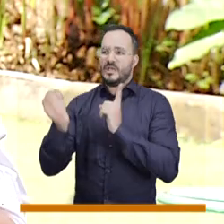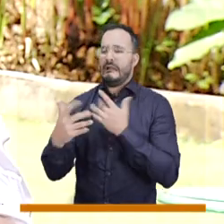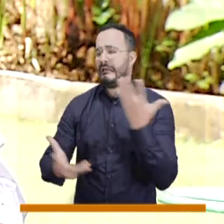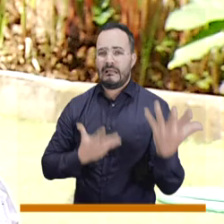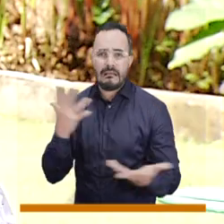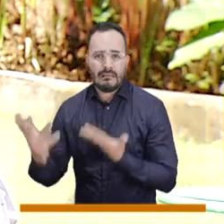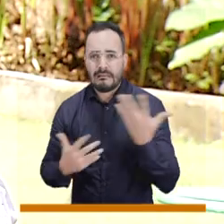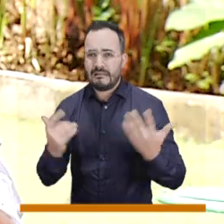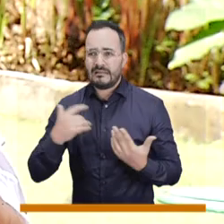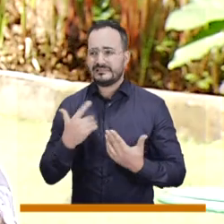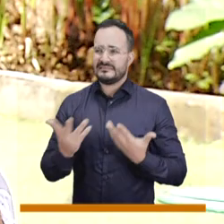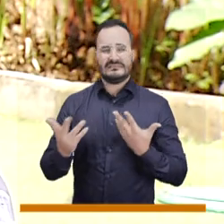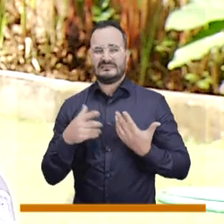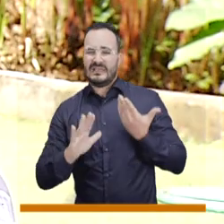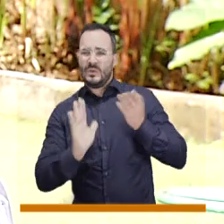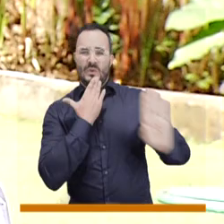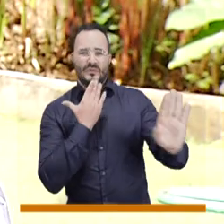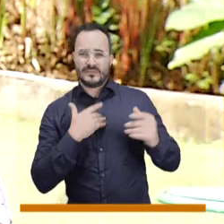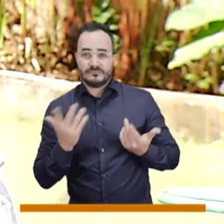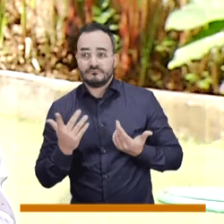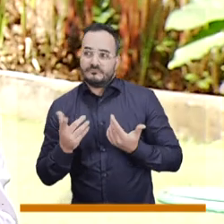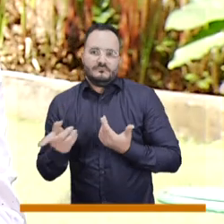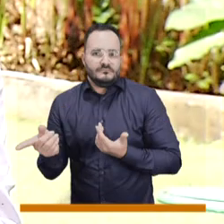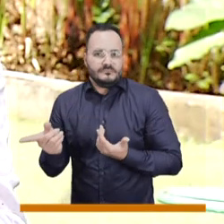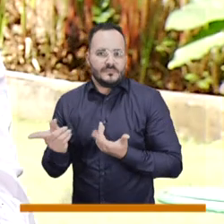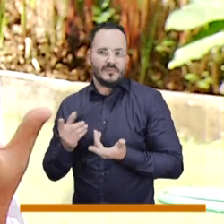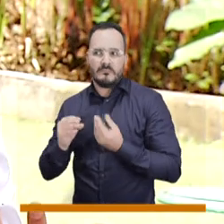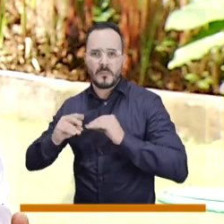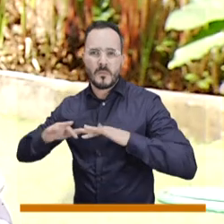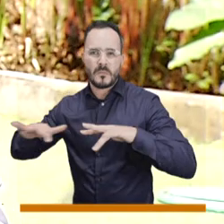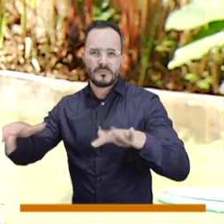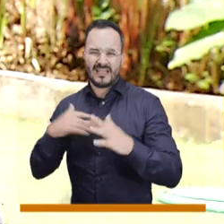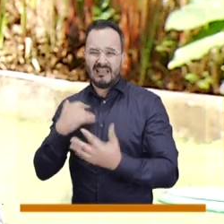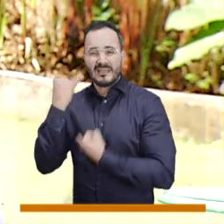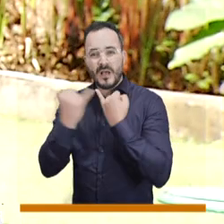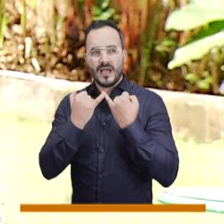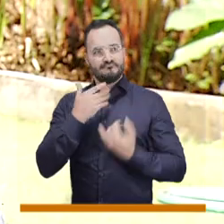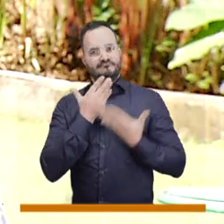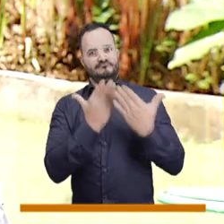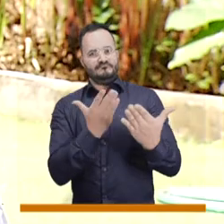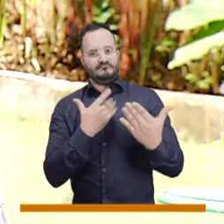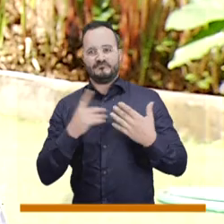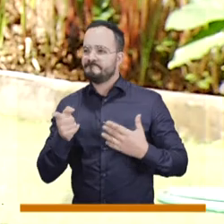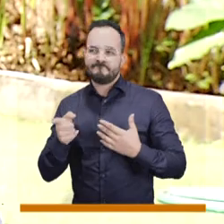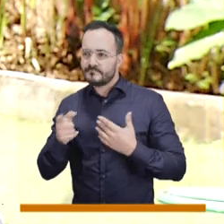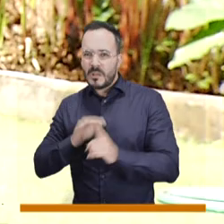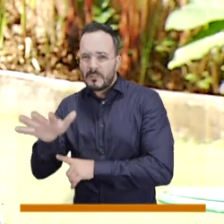porque desde el punto de vista social va a empezar a defraudar la confianza con respecto a las instituciones y se empieza